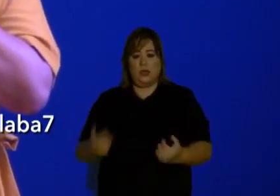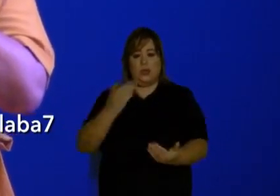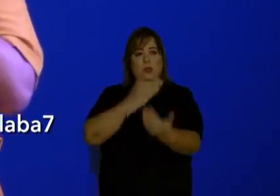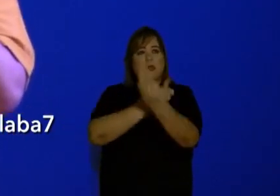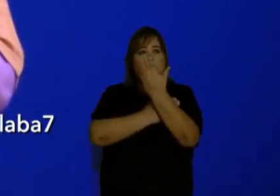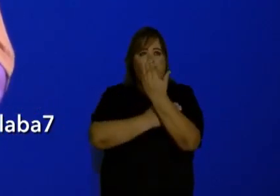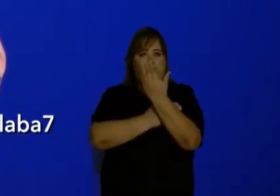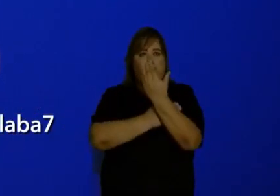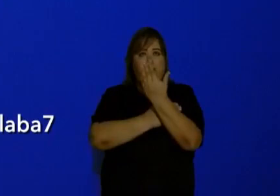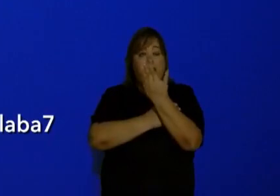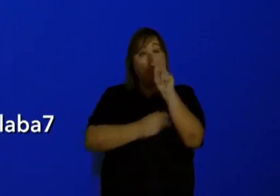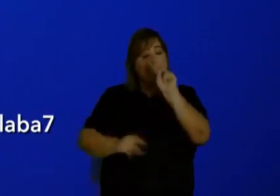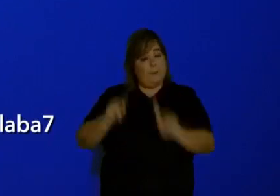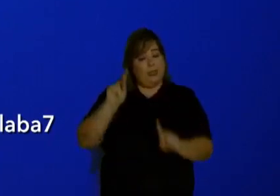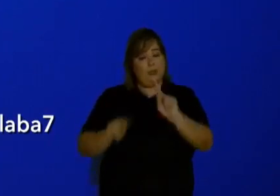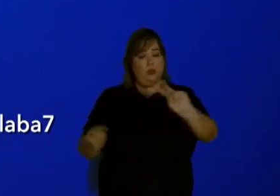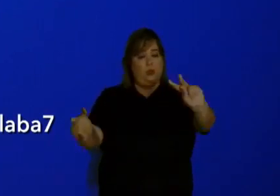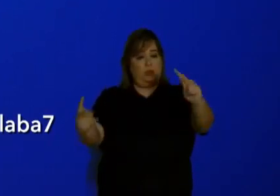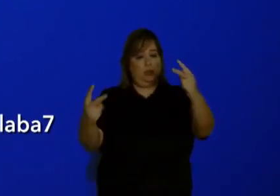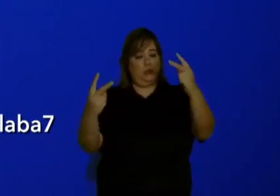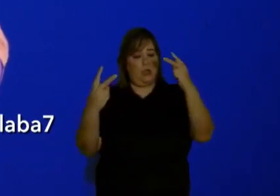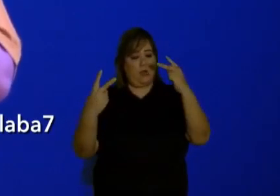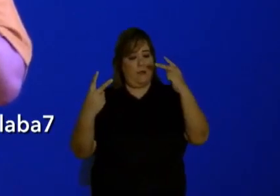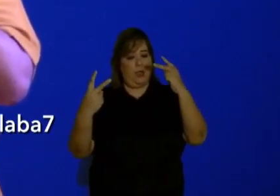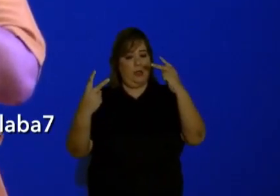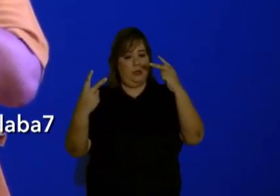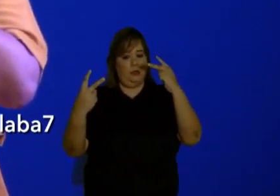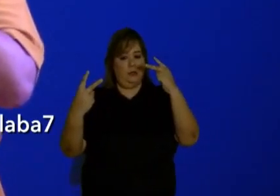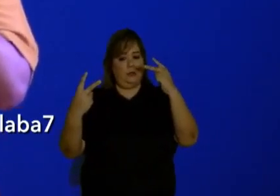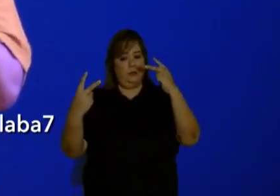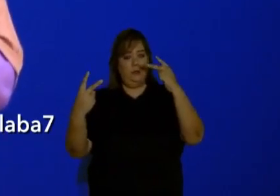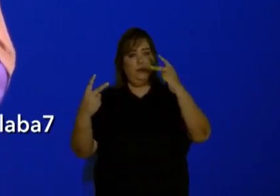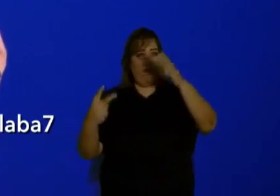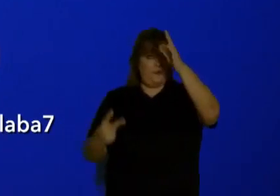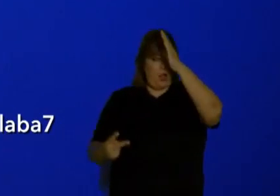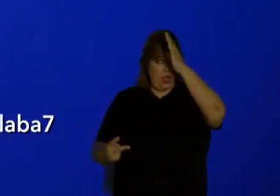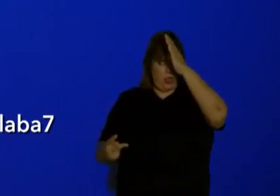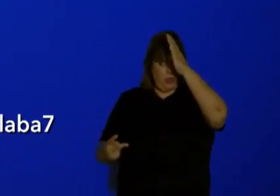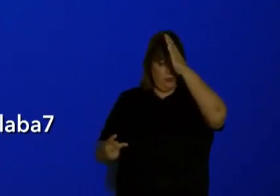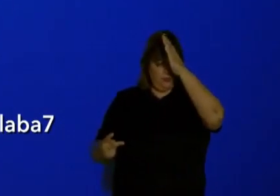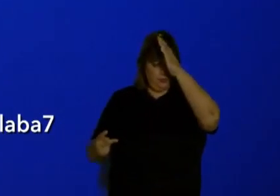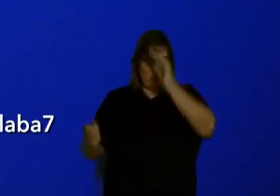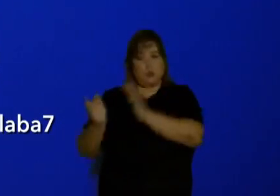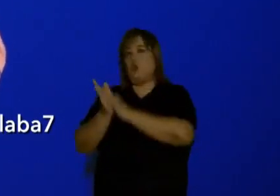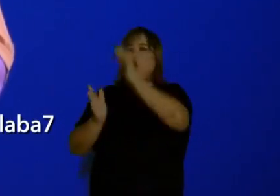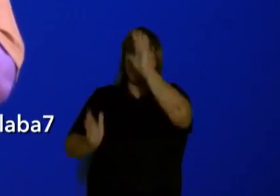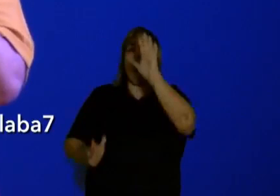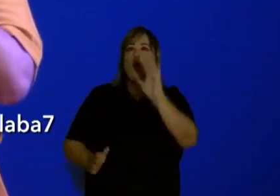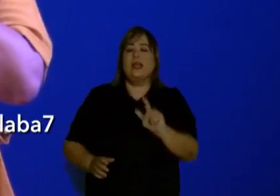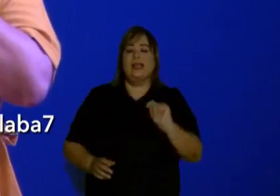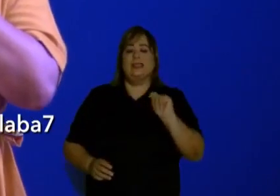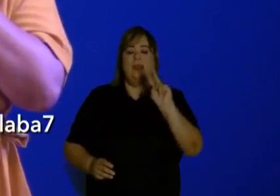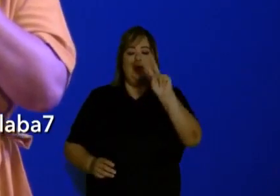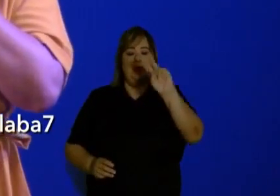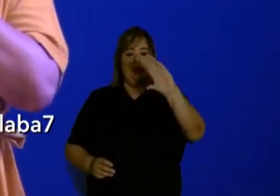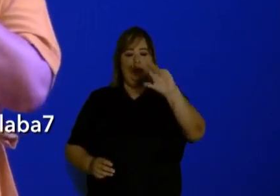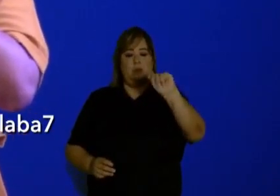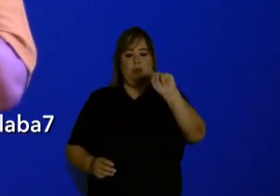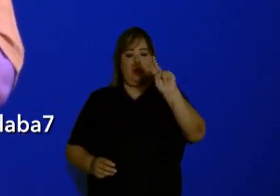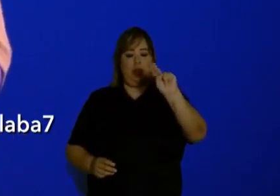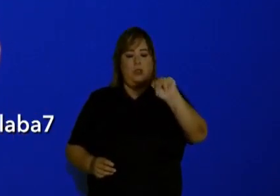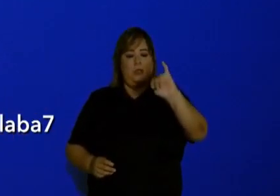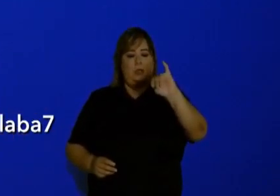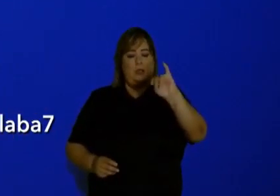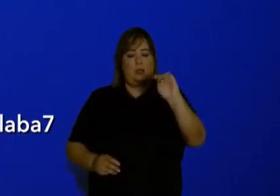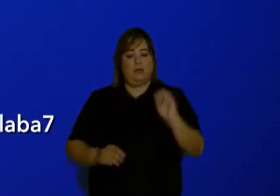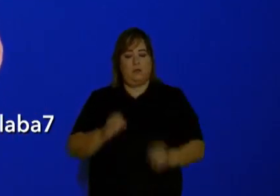las personas que nos están viendo, Señor amado, oh Padre de la Gloria, por CTN Internacional, por Facebook, por las